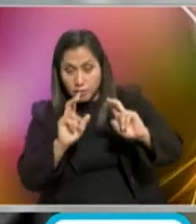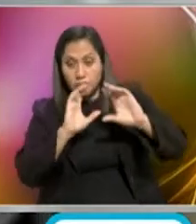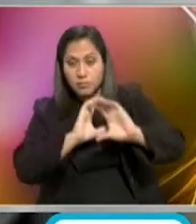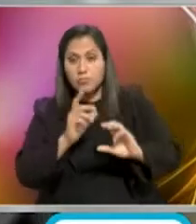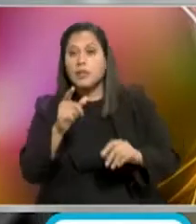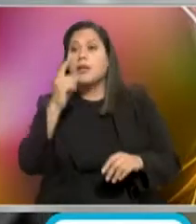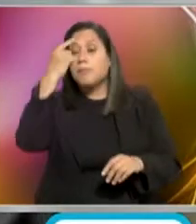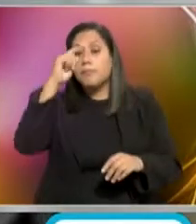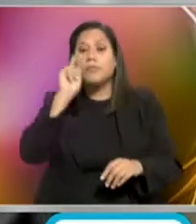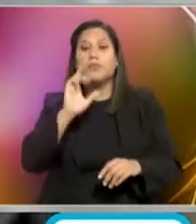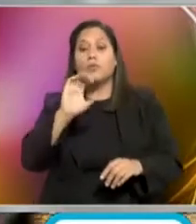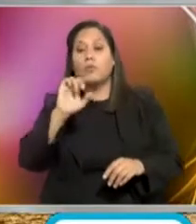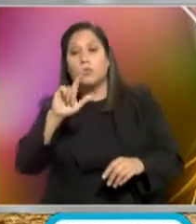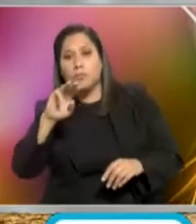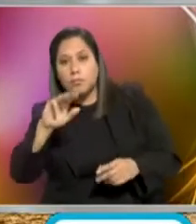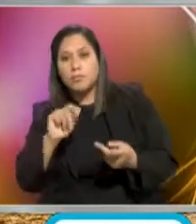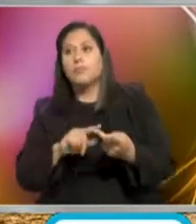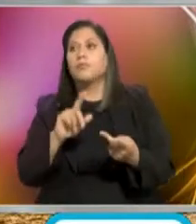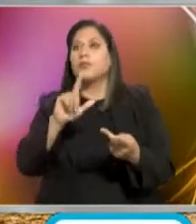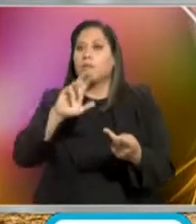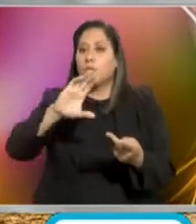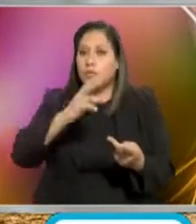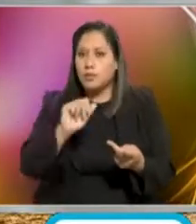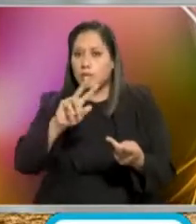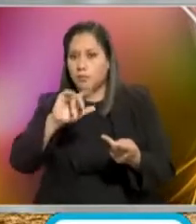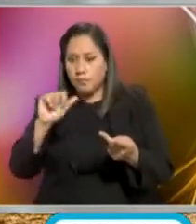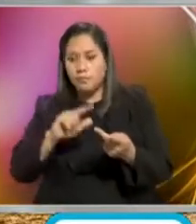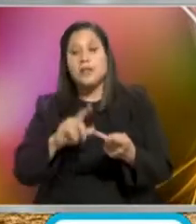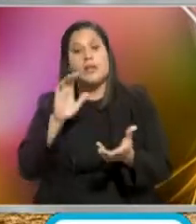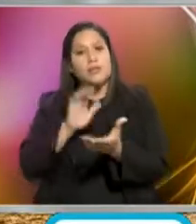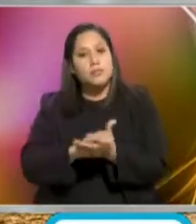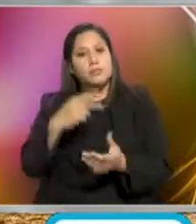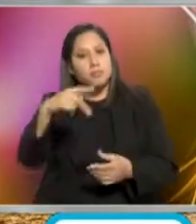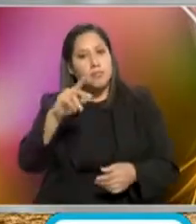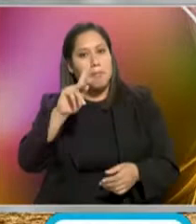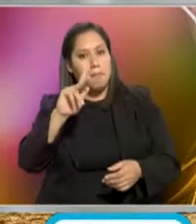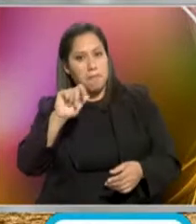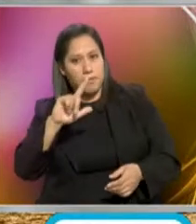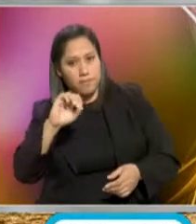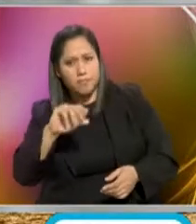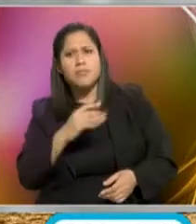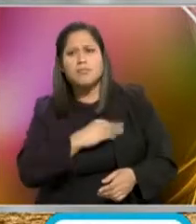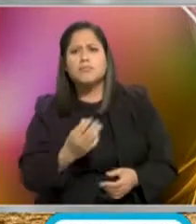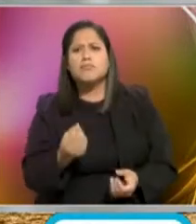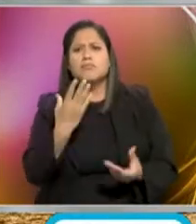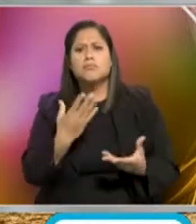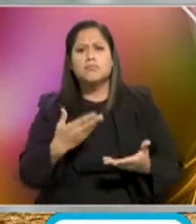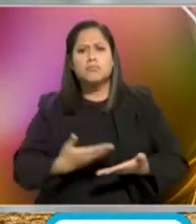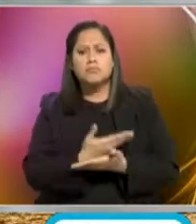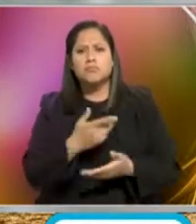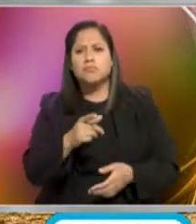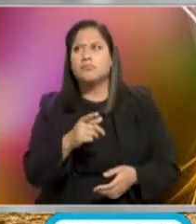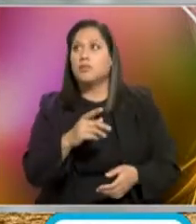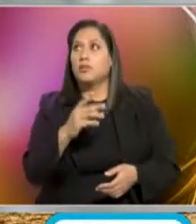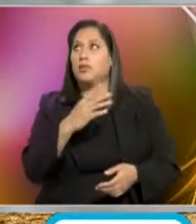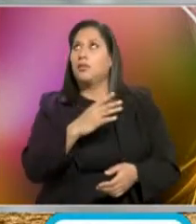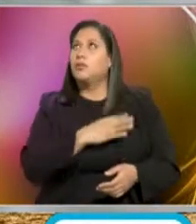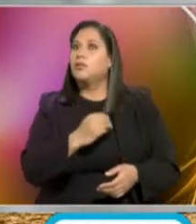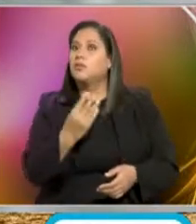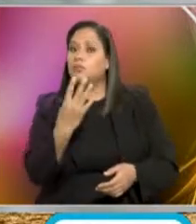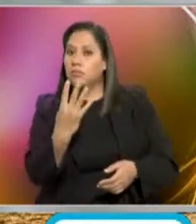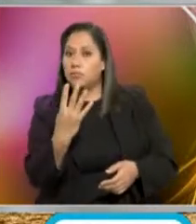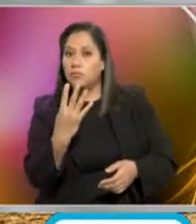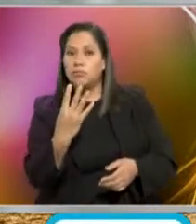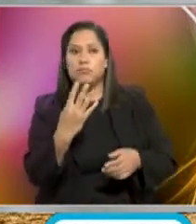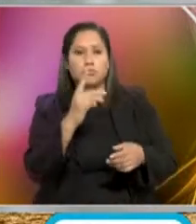a Columba Domínguez, a Lucha Villa, a su esposa Paloma, ¿Cuántos Paloma hijos querida. tuvo? Tuvo 4